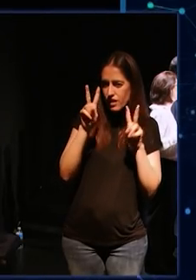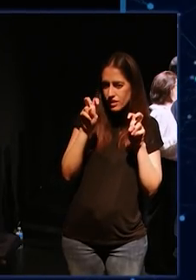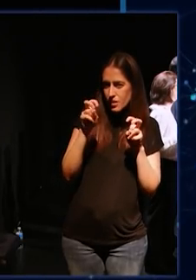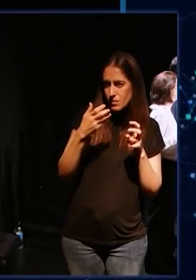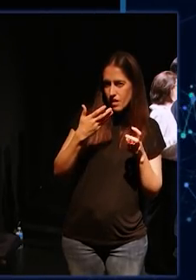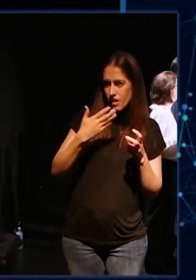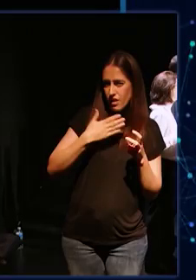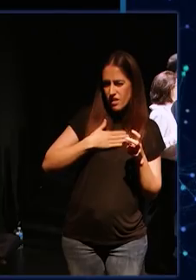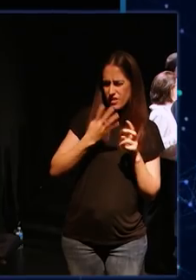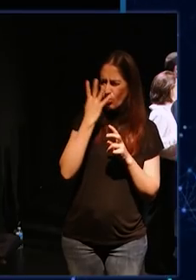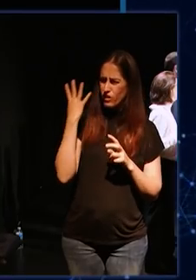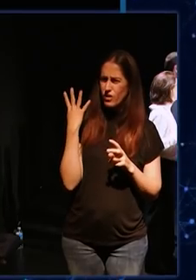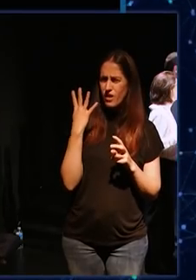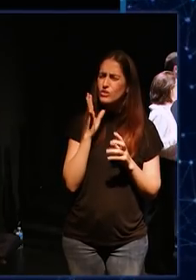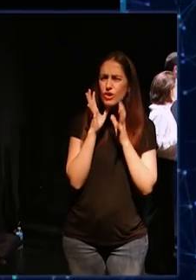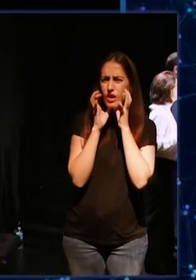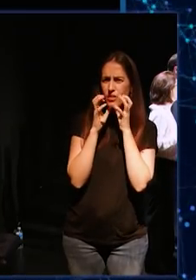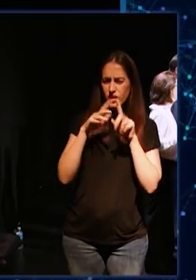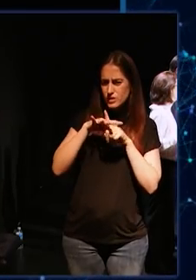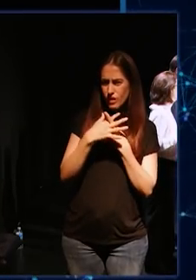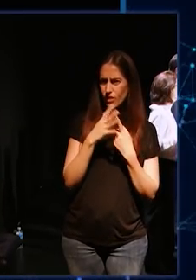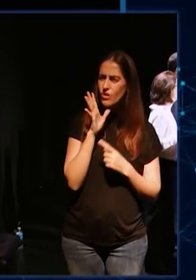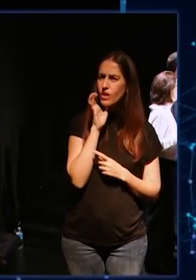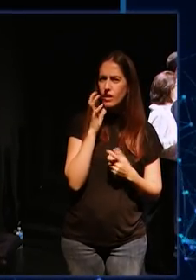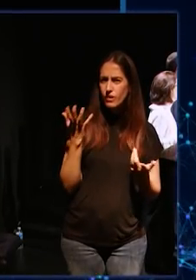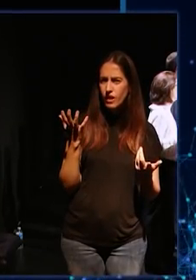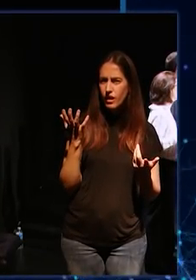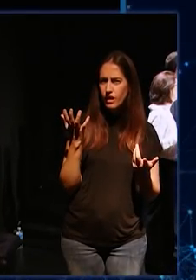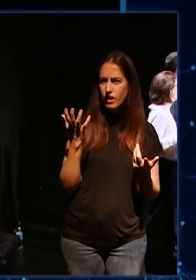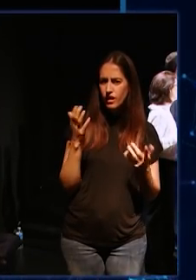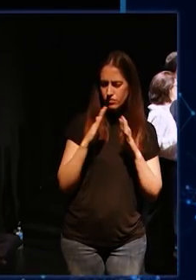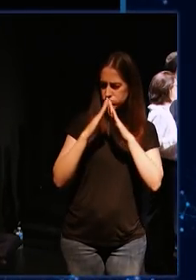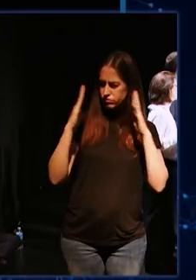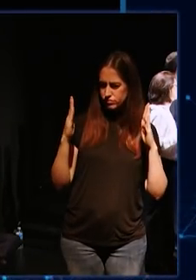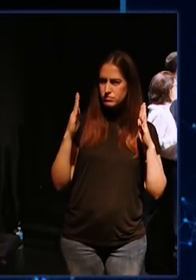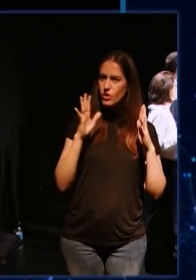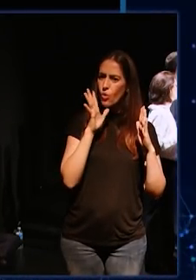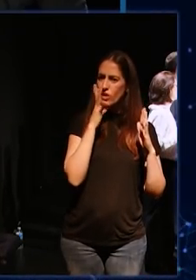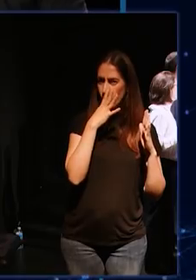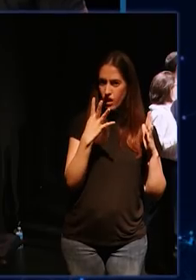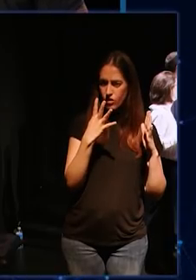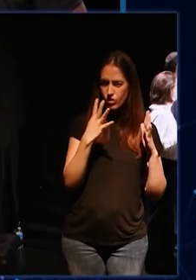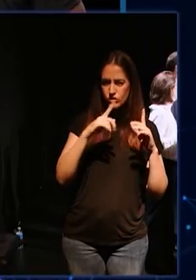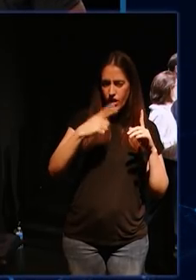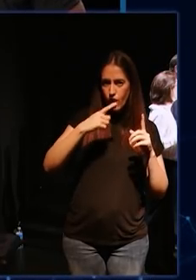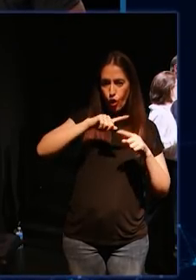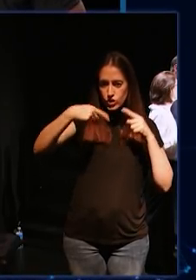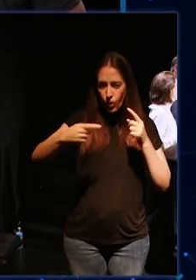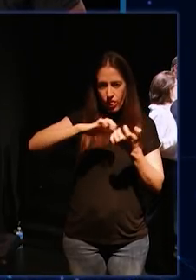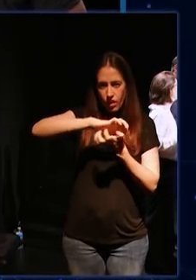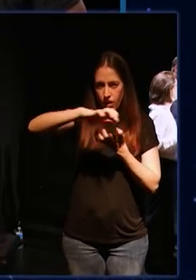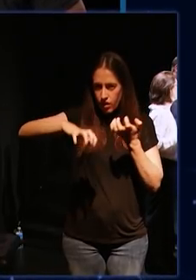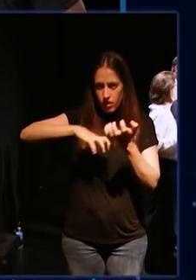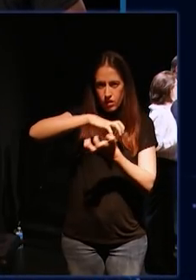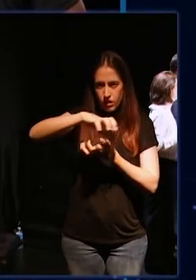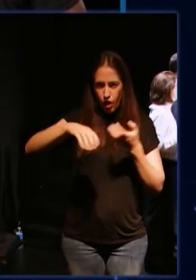vivido 4 años horribles, horribles. Entonces, que están teniendo unas consecuencias devastadoras en la convivencia, en todos